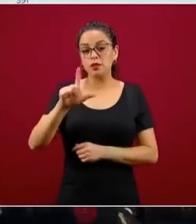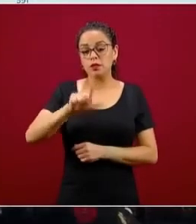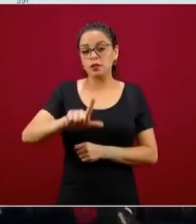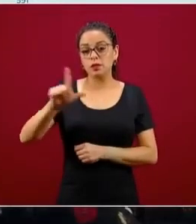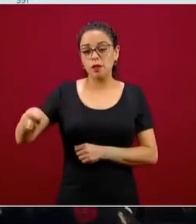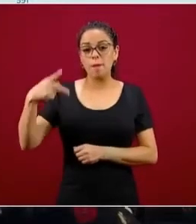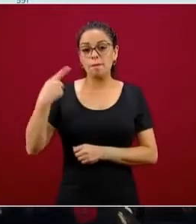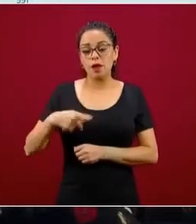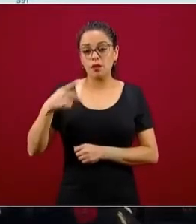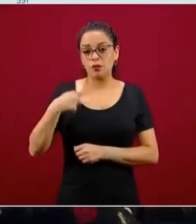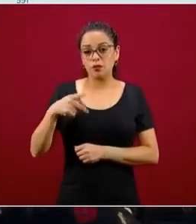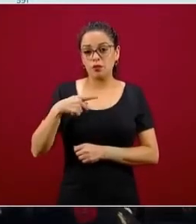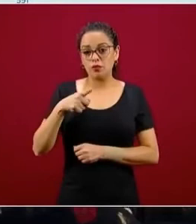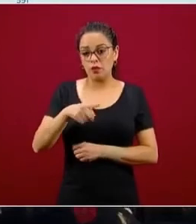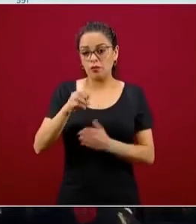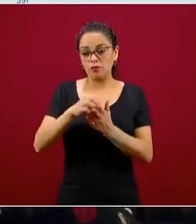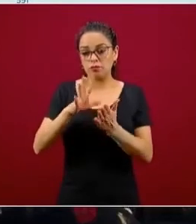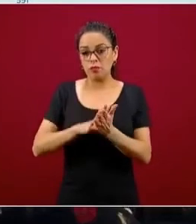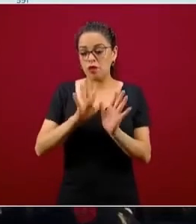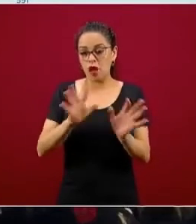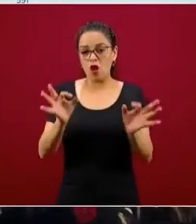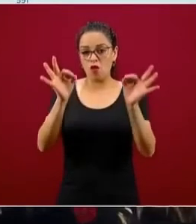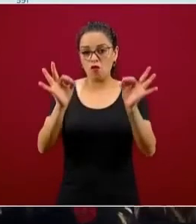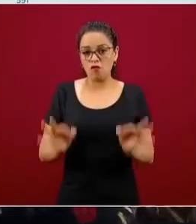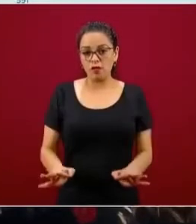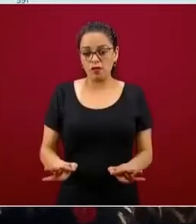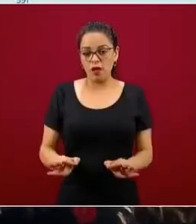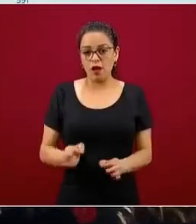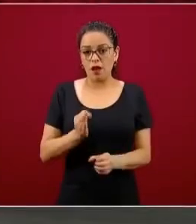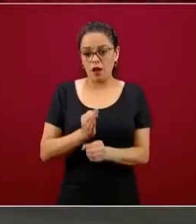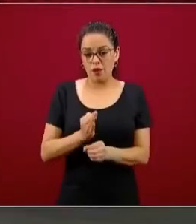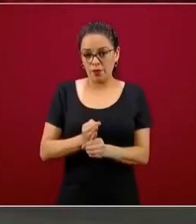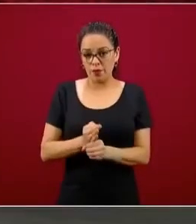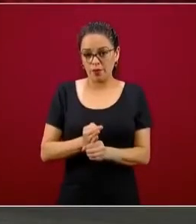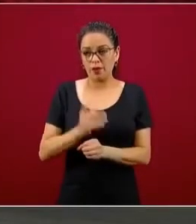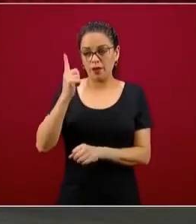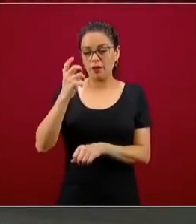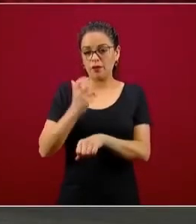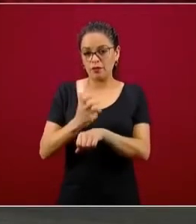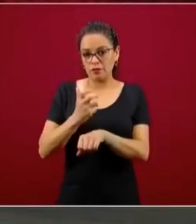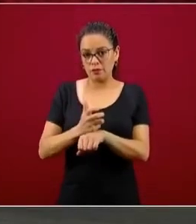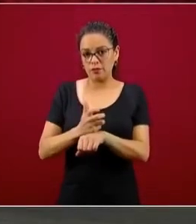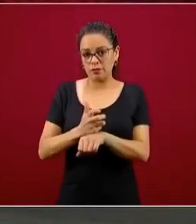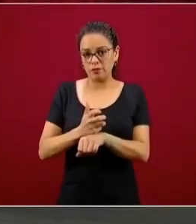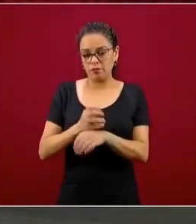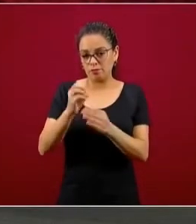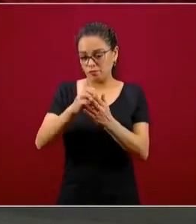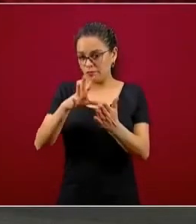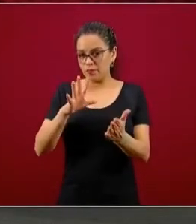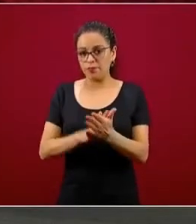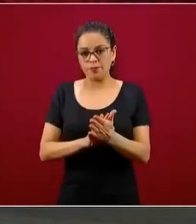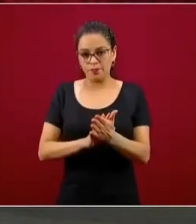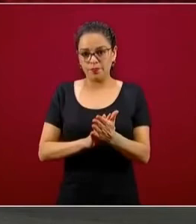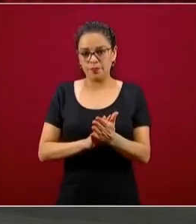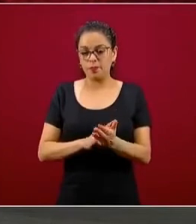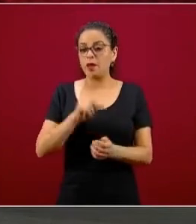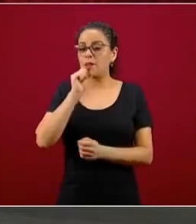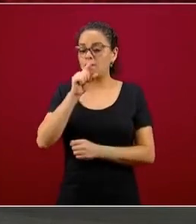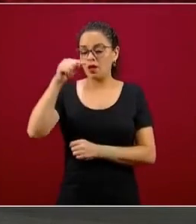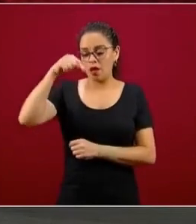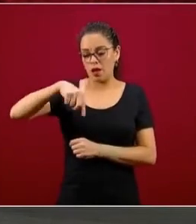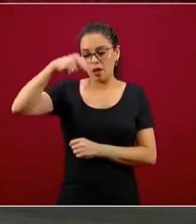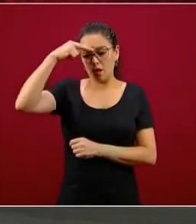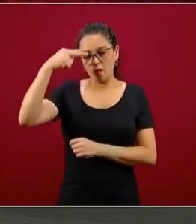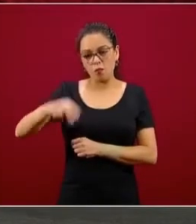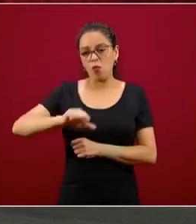75.777 personas, de acuerdo al registro oficial que hasta este momento tiene Estados Unidos, que en su momento, al igual que en México, igual